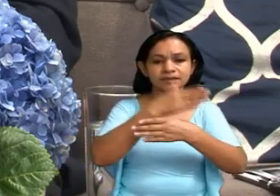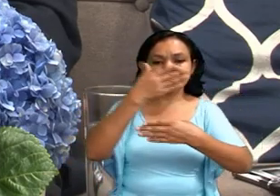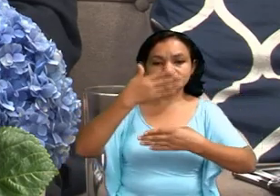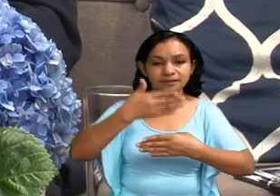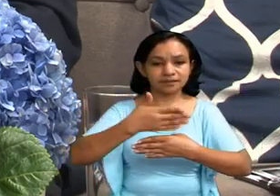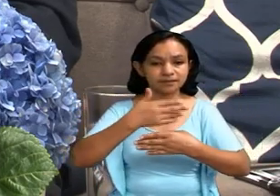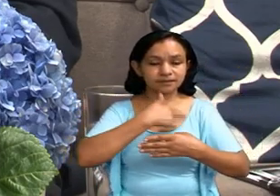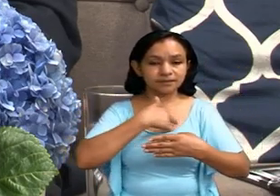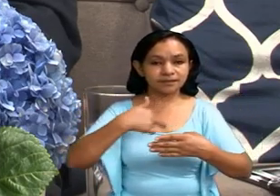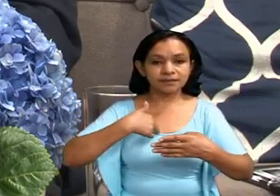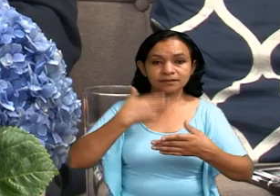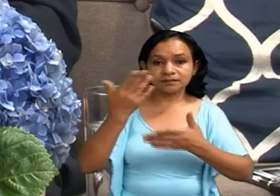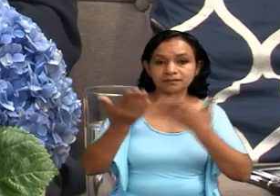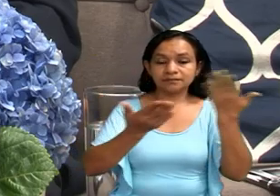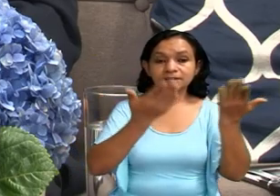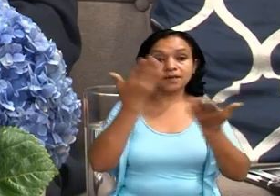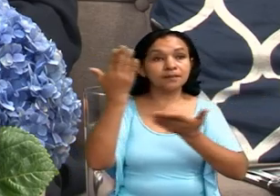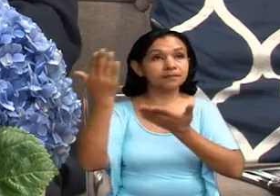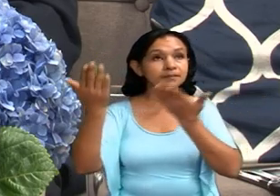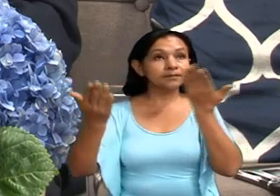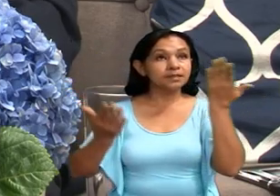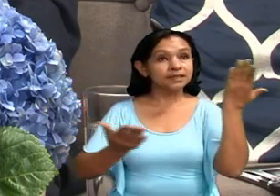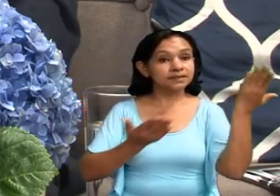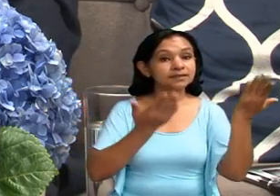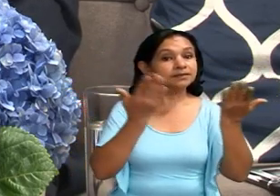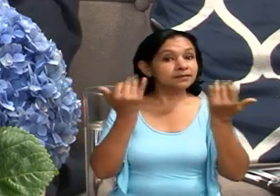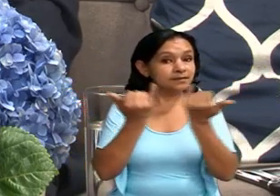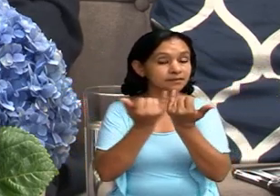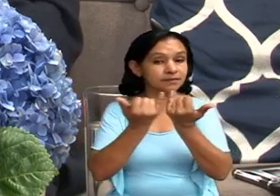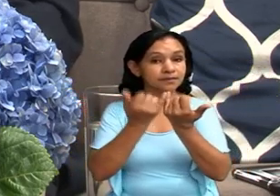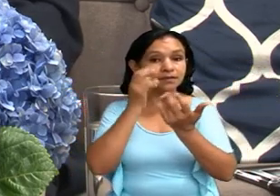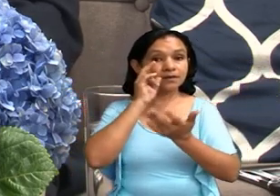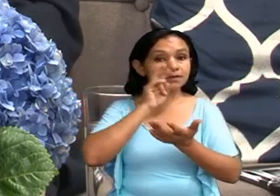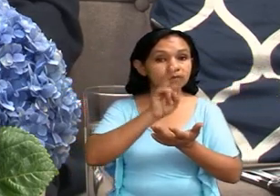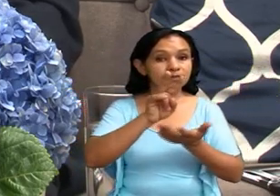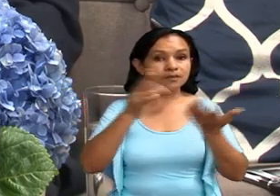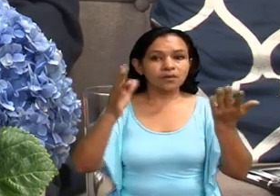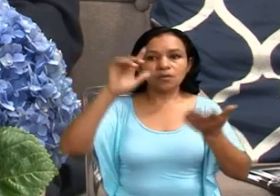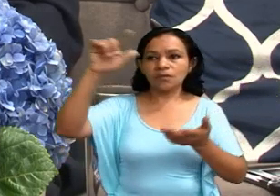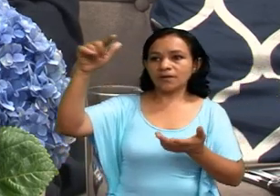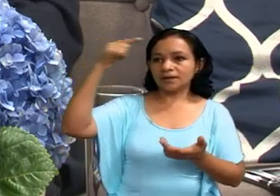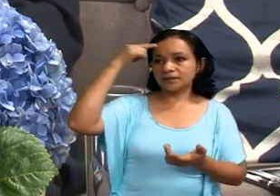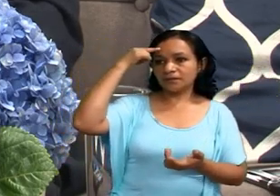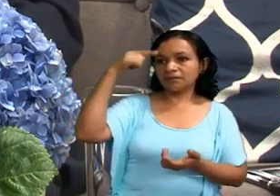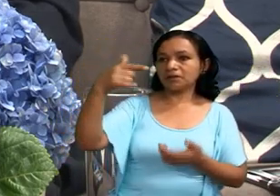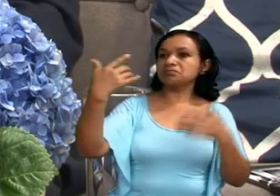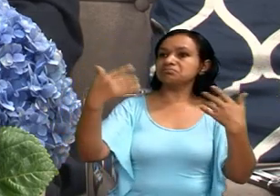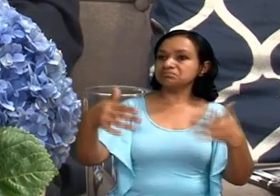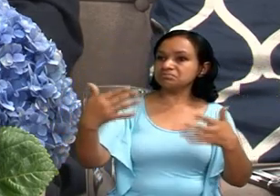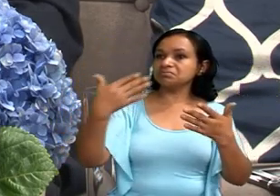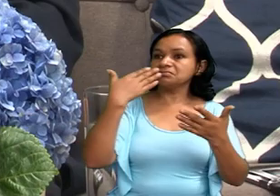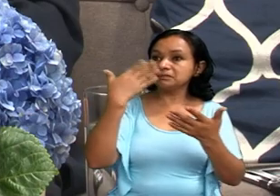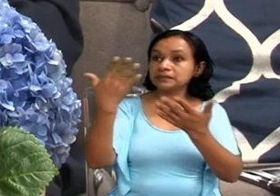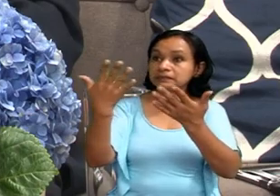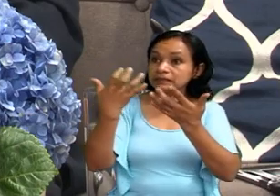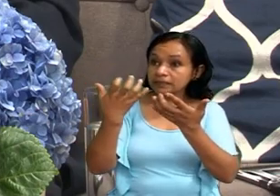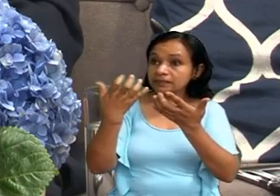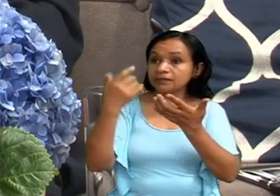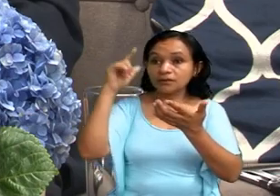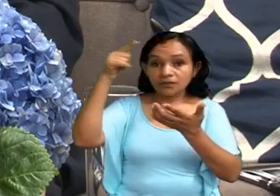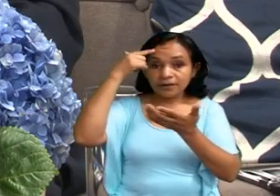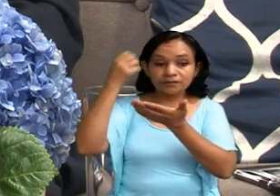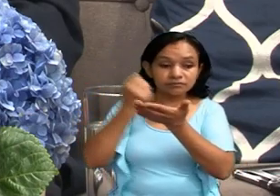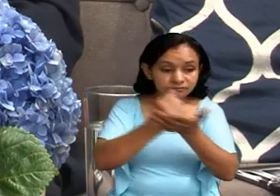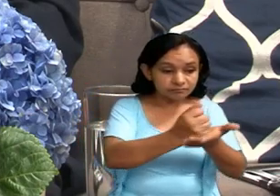en literatura, en poesía. Y eso demuestra la voluntad de nuestro gobierno alrededor de ensanchar más